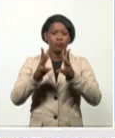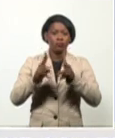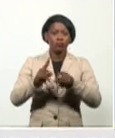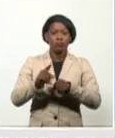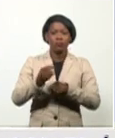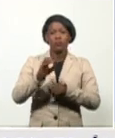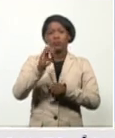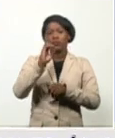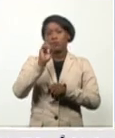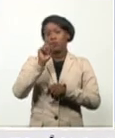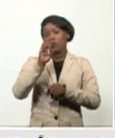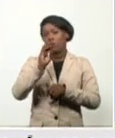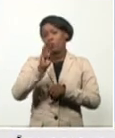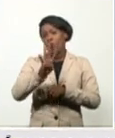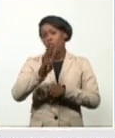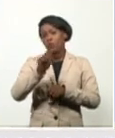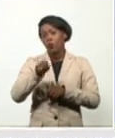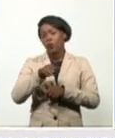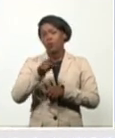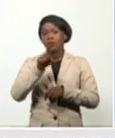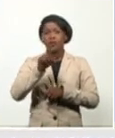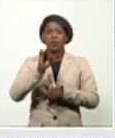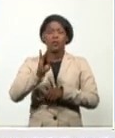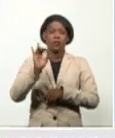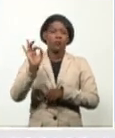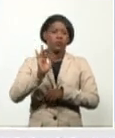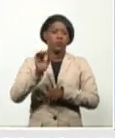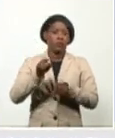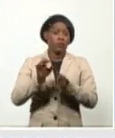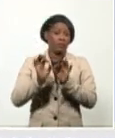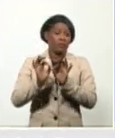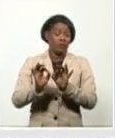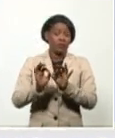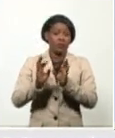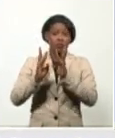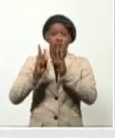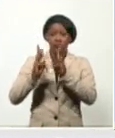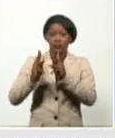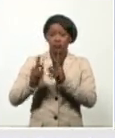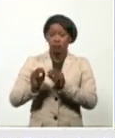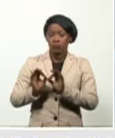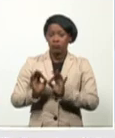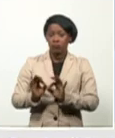4,17%. Ahí, haciendo la